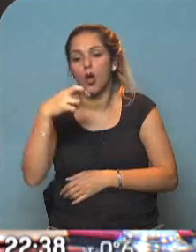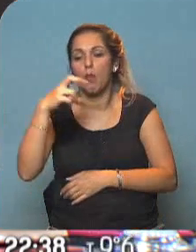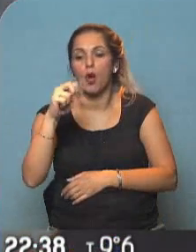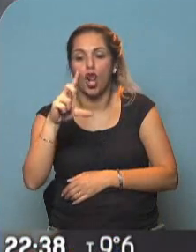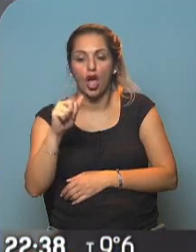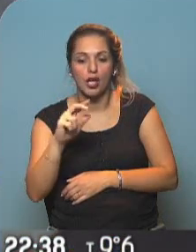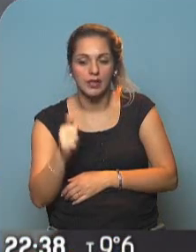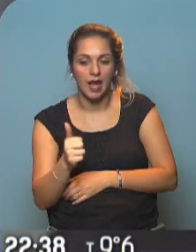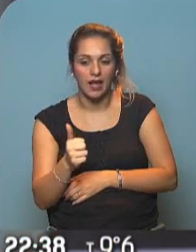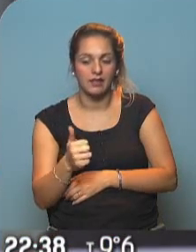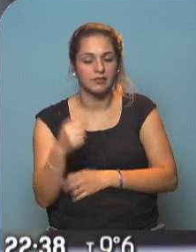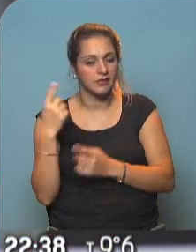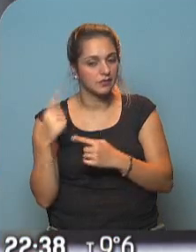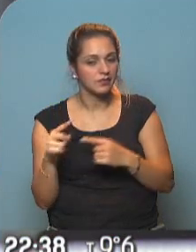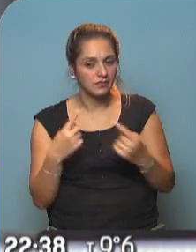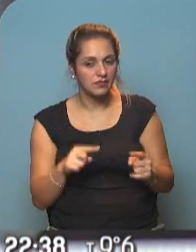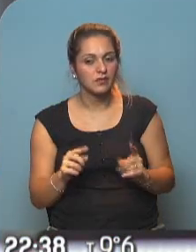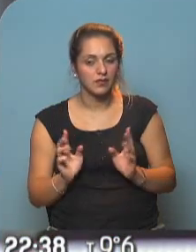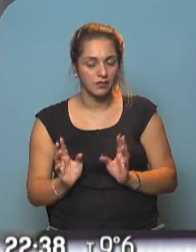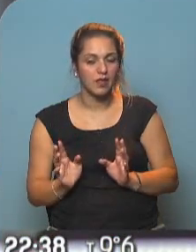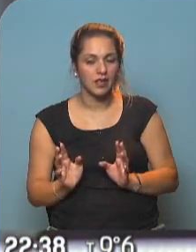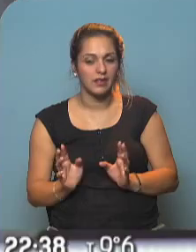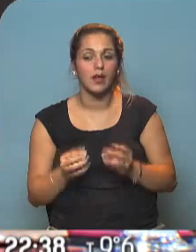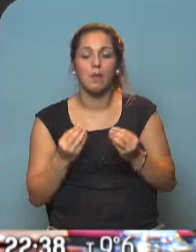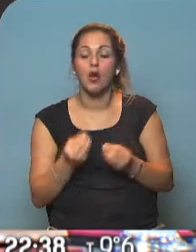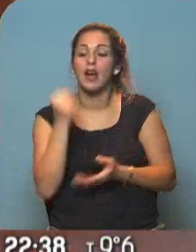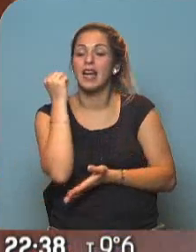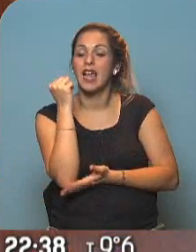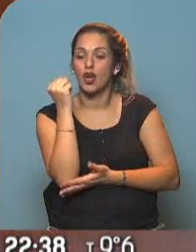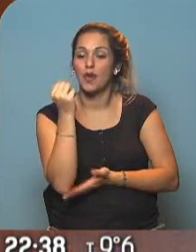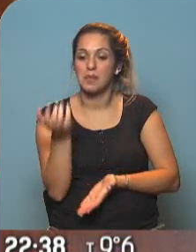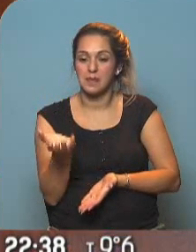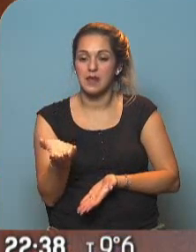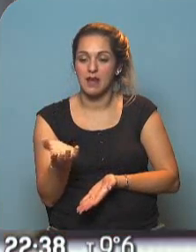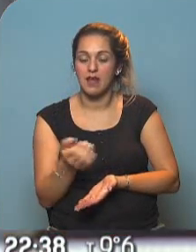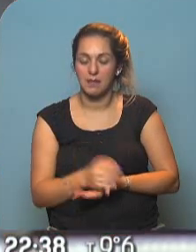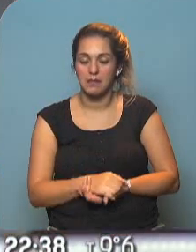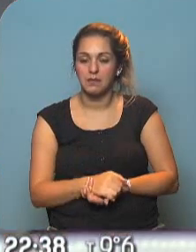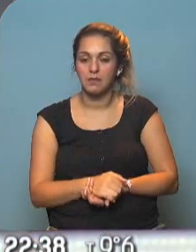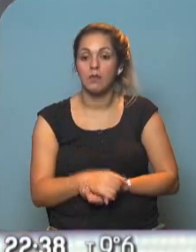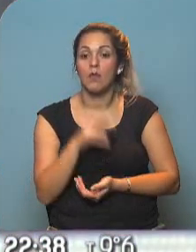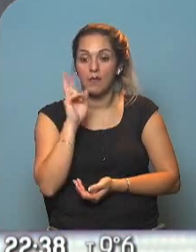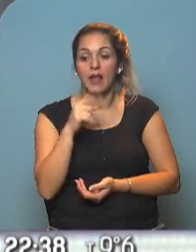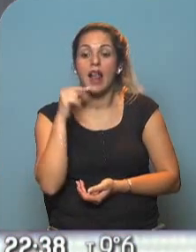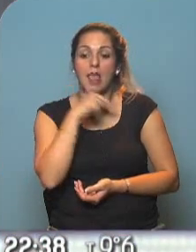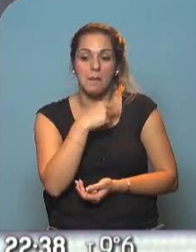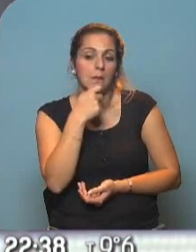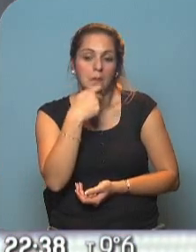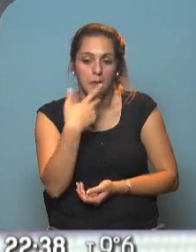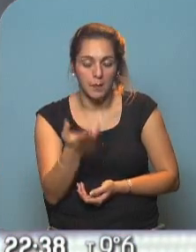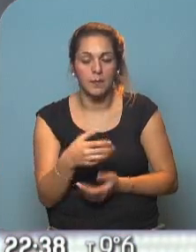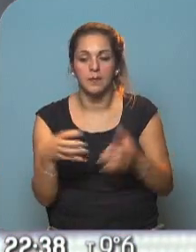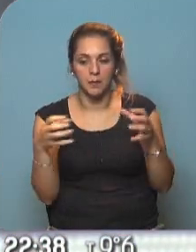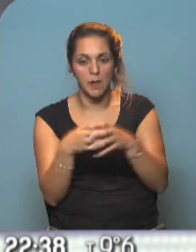para lo que es la Unión Europea. No, seguro, pero fíjate por que la relevancia de la economía, además, claro. Alternativa para Alemania, que es un